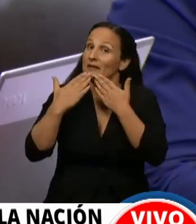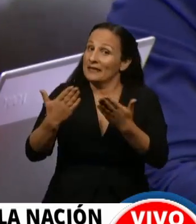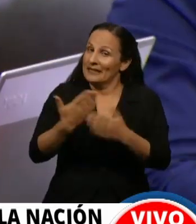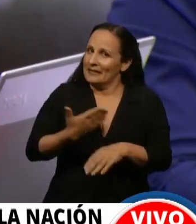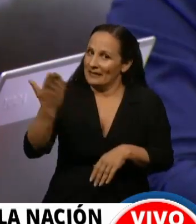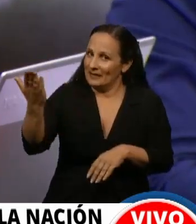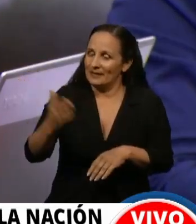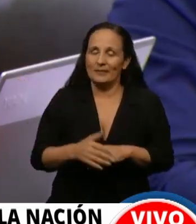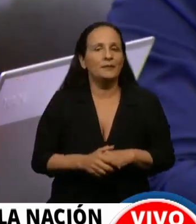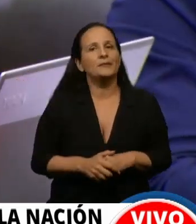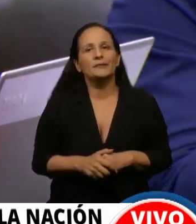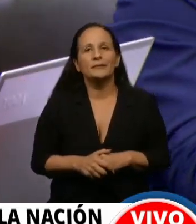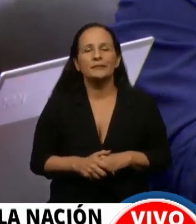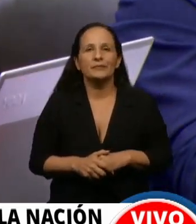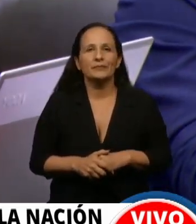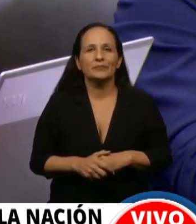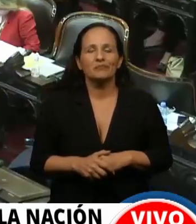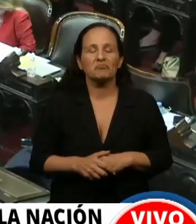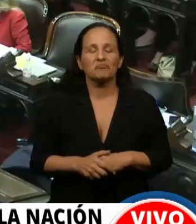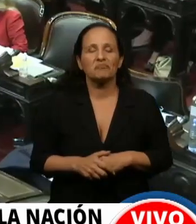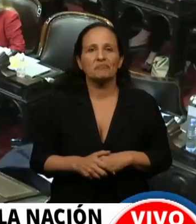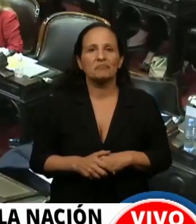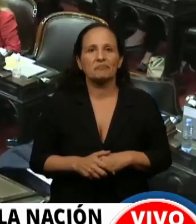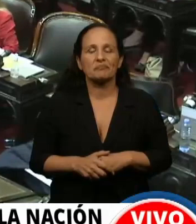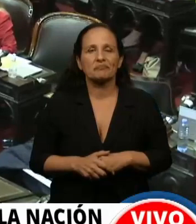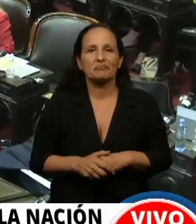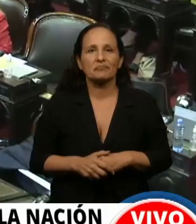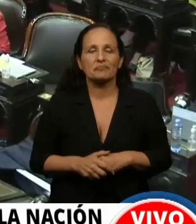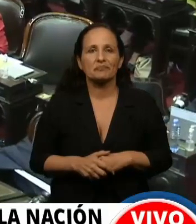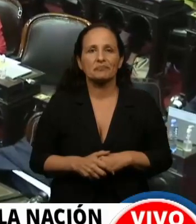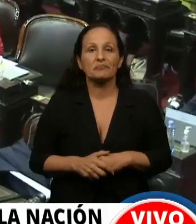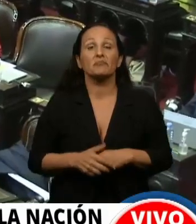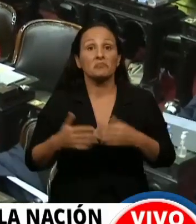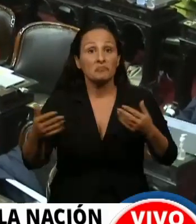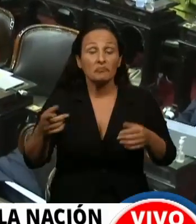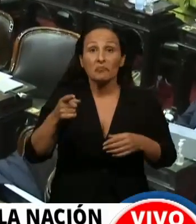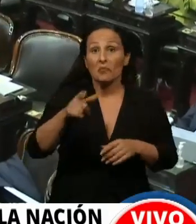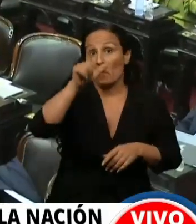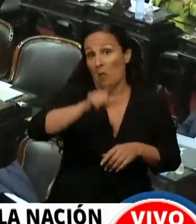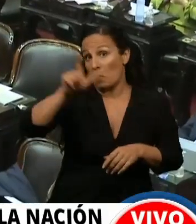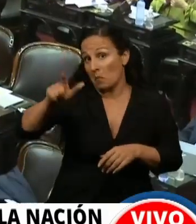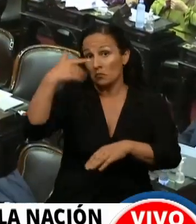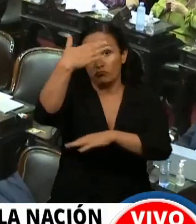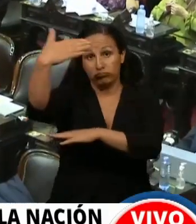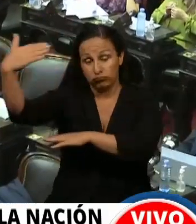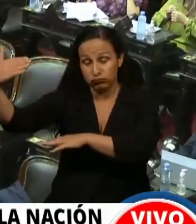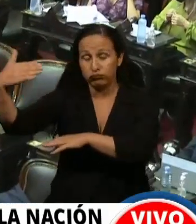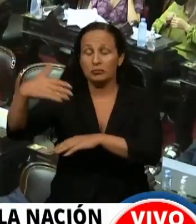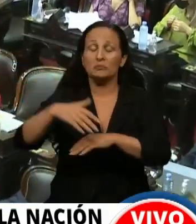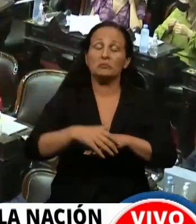Gracias, señor presidente. En virtud de las exposiciones que precedieron y